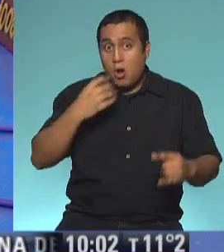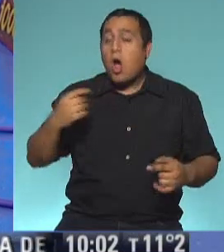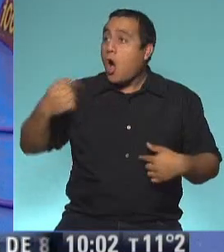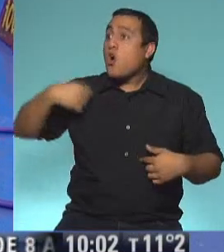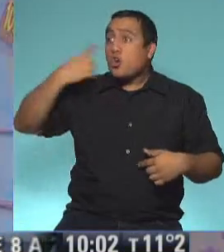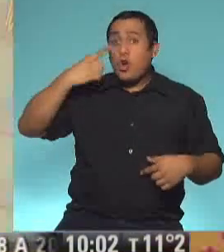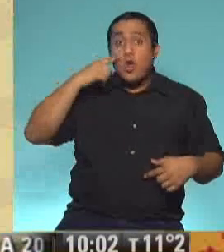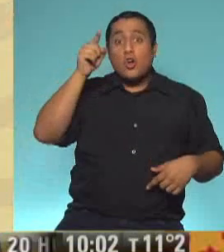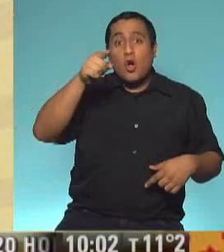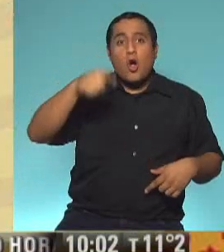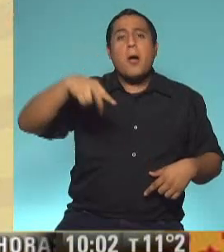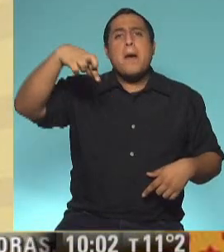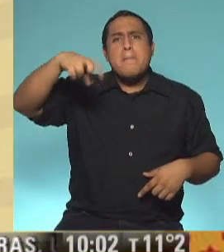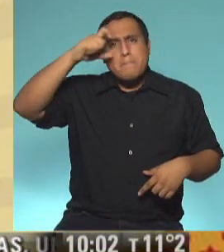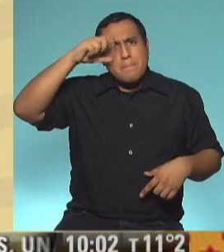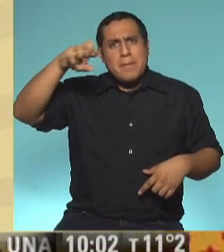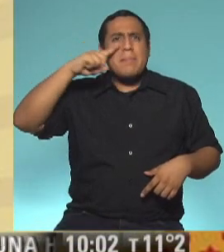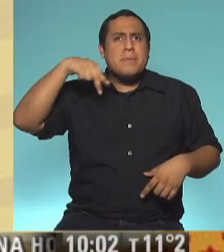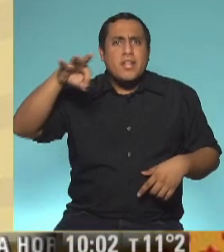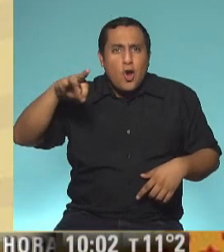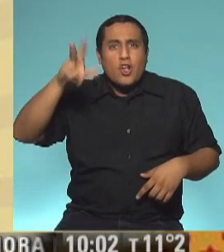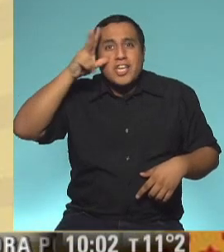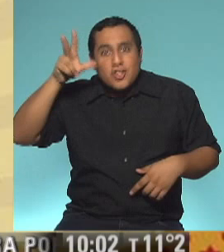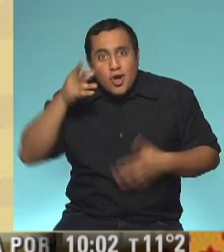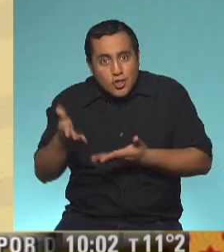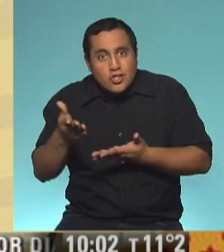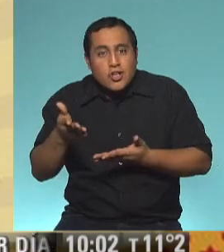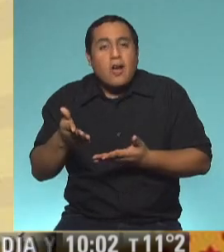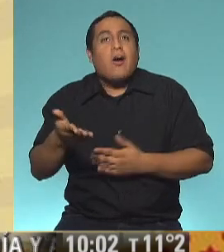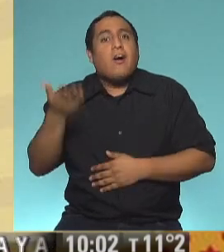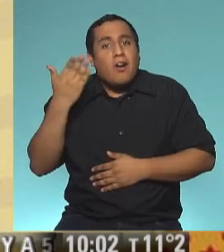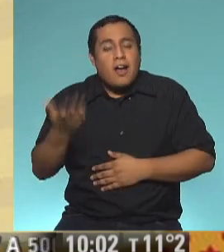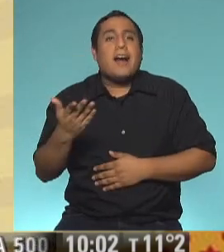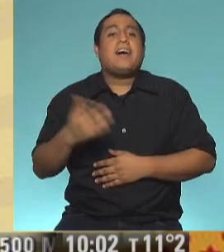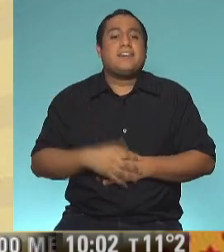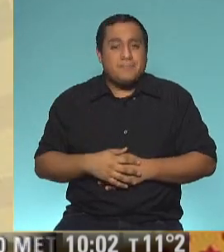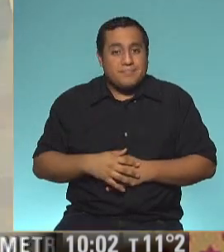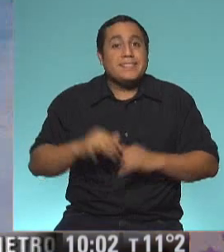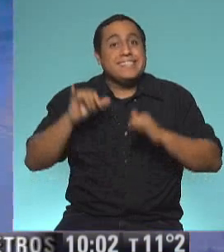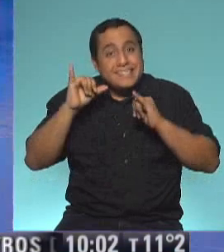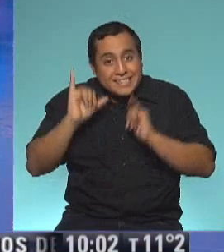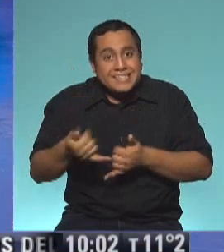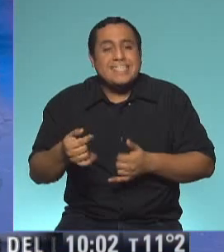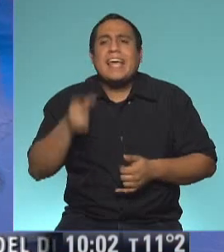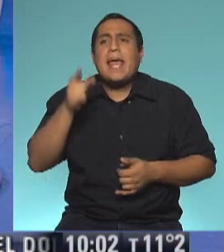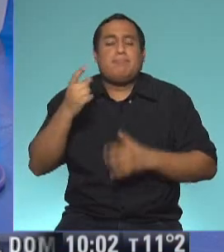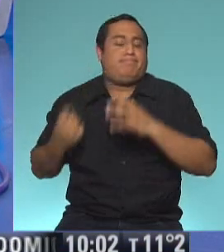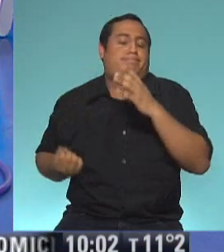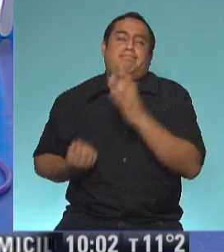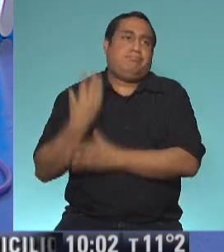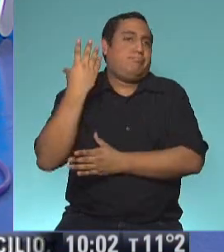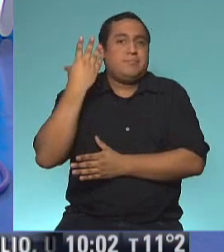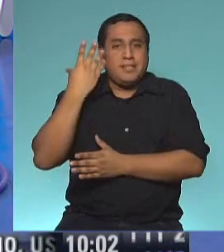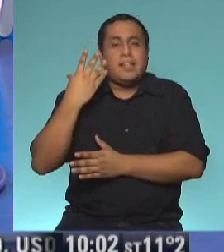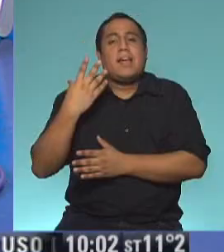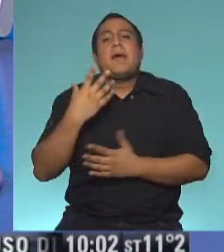¿Lo conoces a Pepino? Ese es Pepino el 88. Es Podestá. Es Podestá. Es uno de los fundadores.